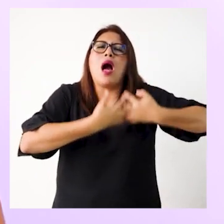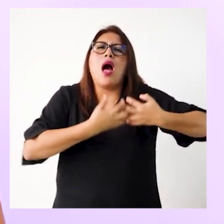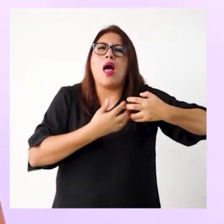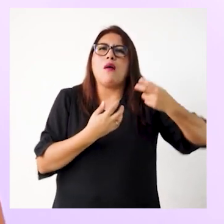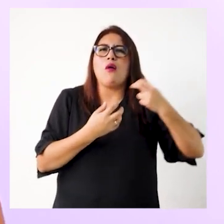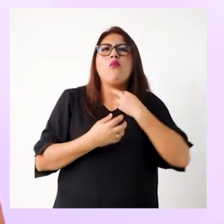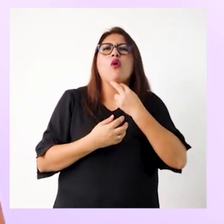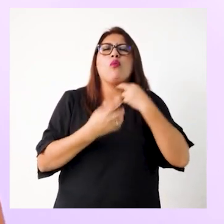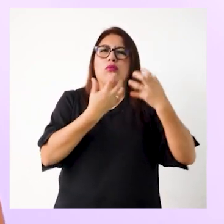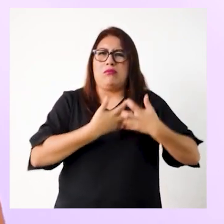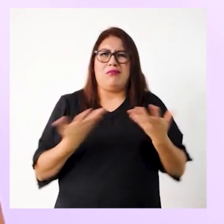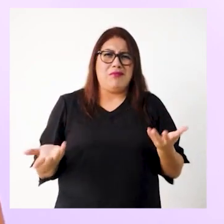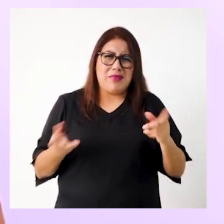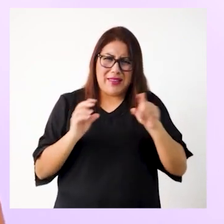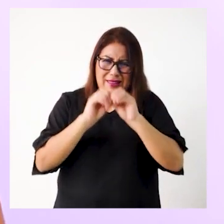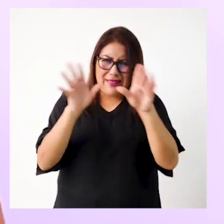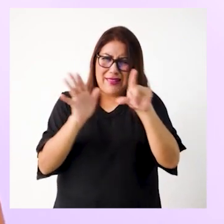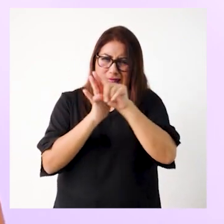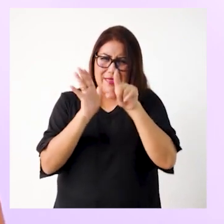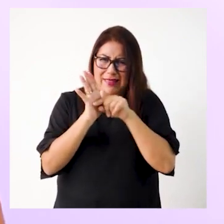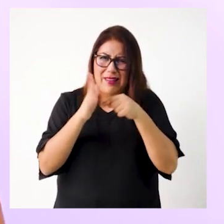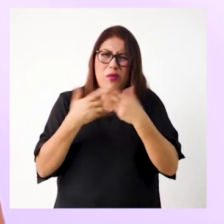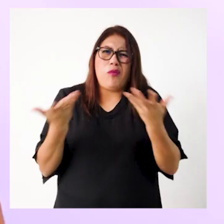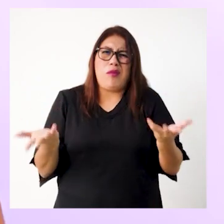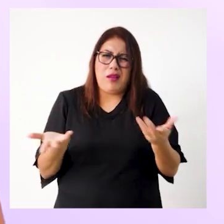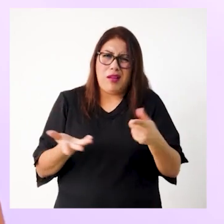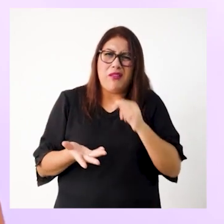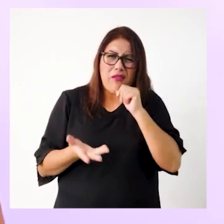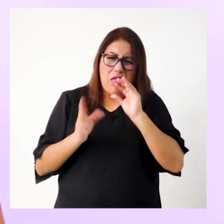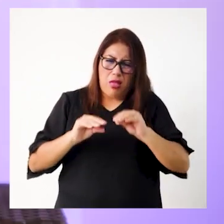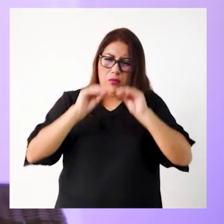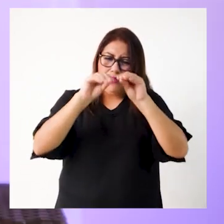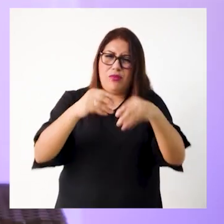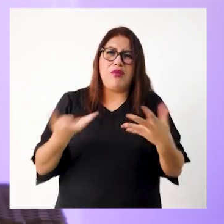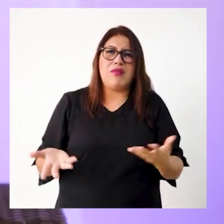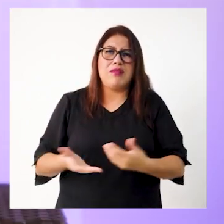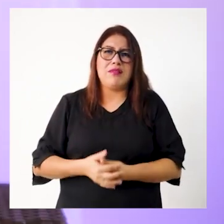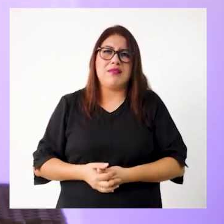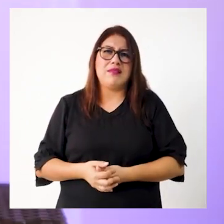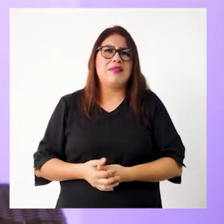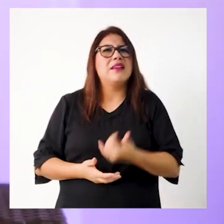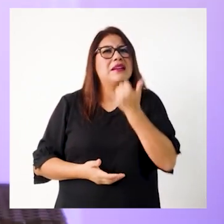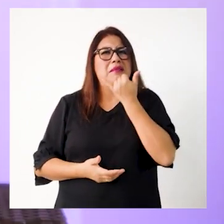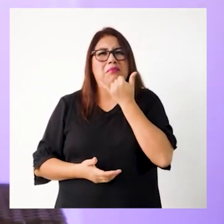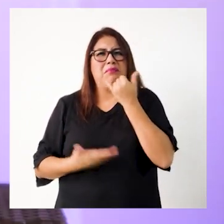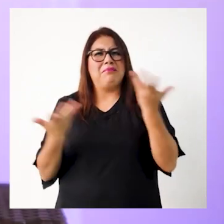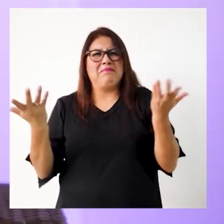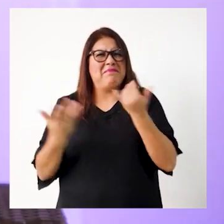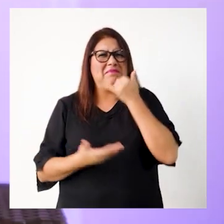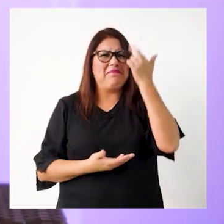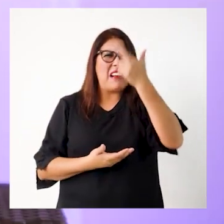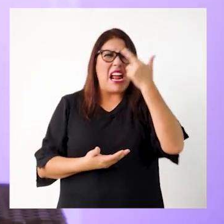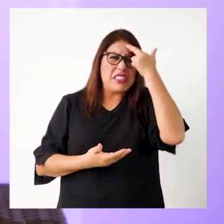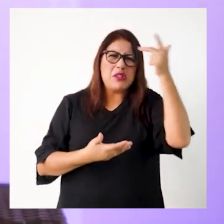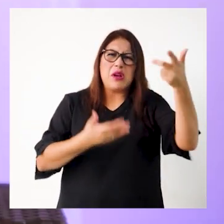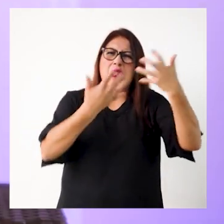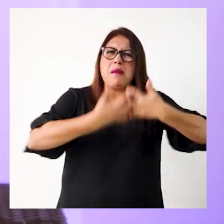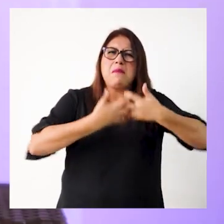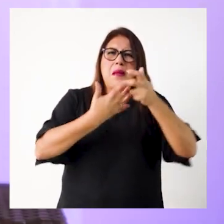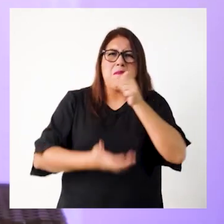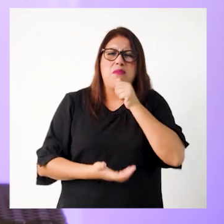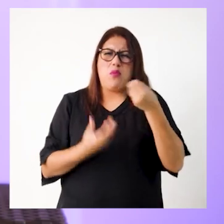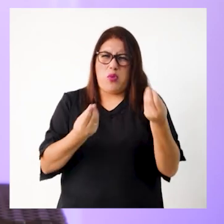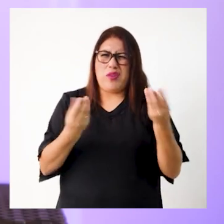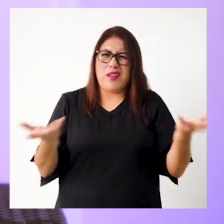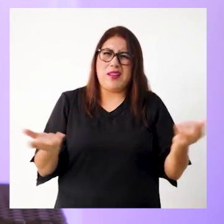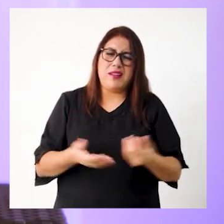claro ejemplo de una ley en la cual se da con buenas intenciones, pero que no se implementa. ¿Qué pasa con la empresa privada? ¿Por qué?